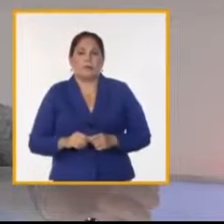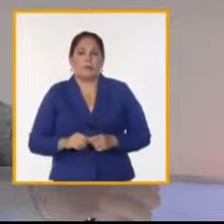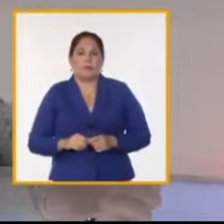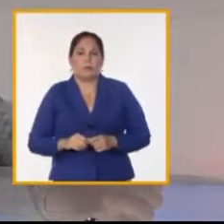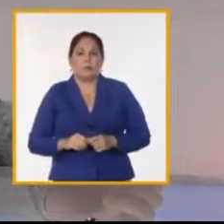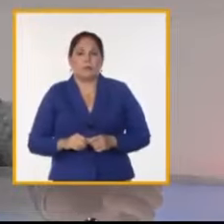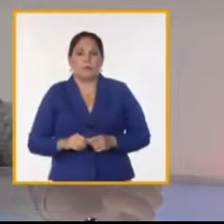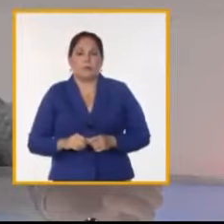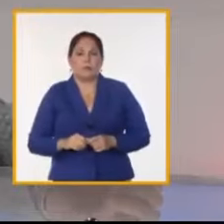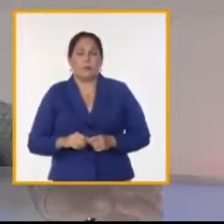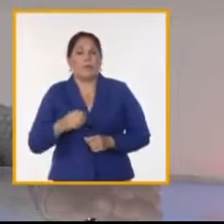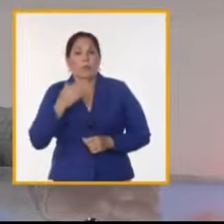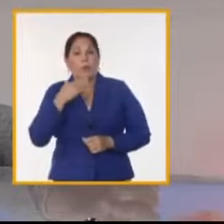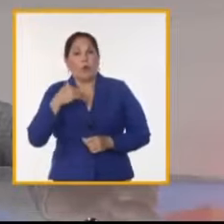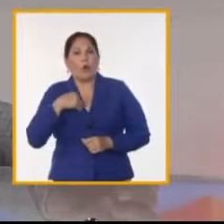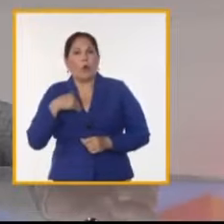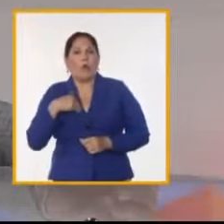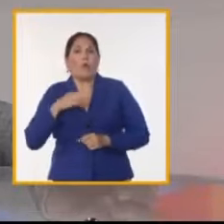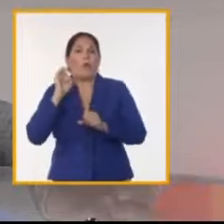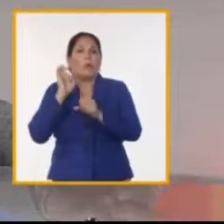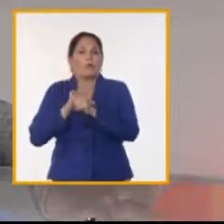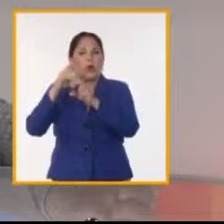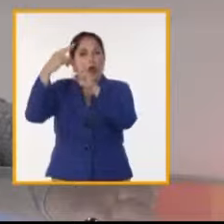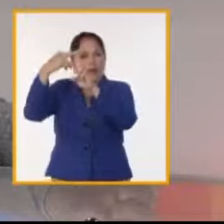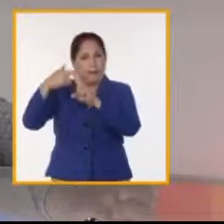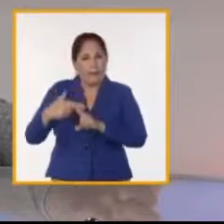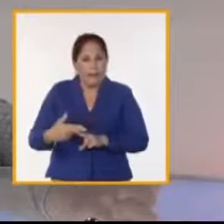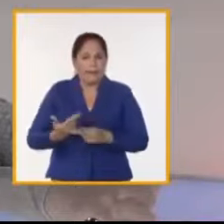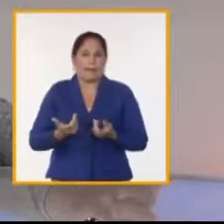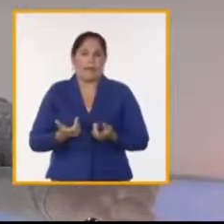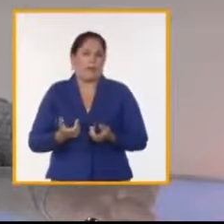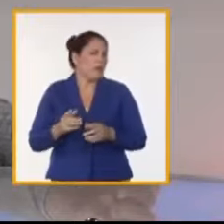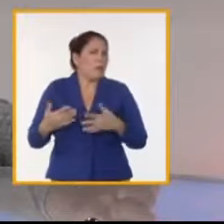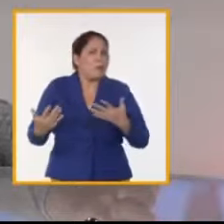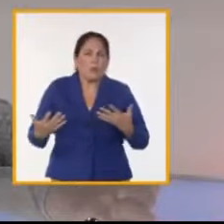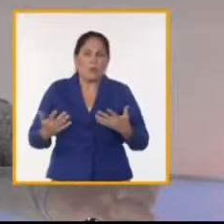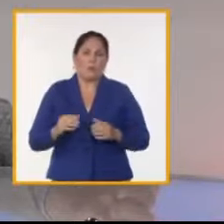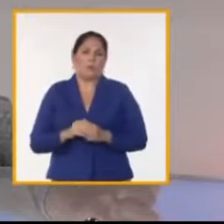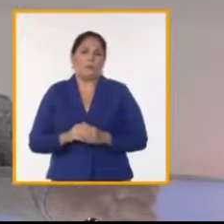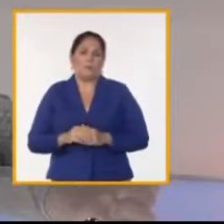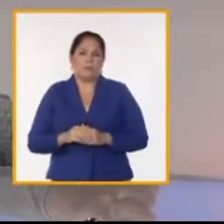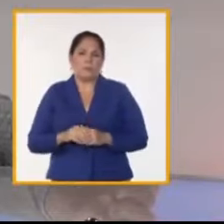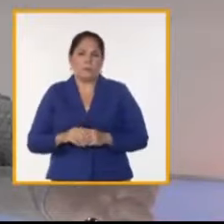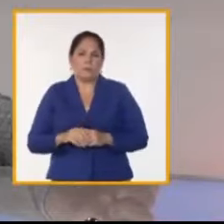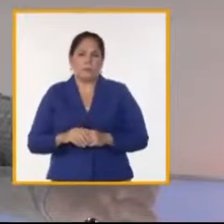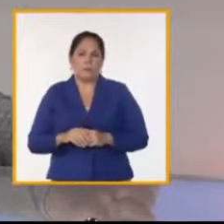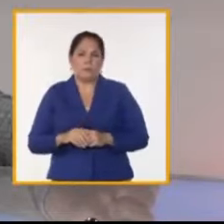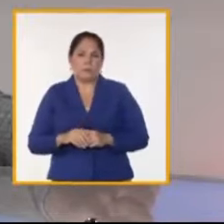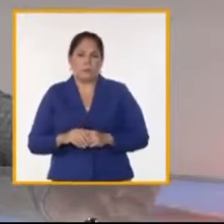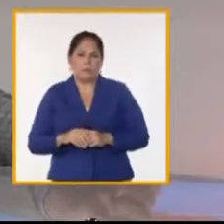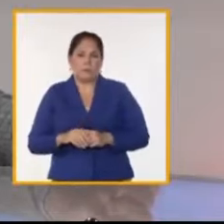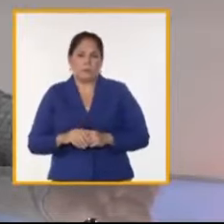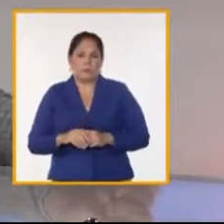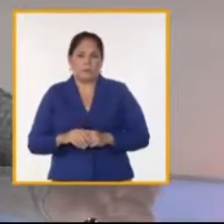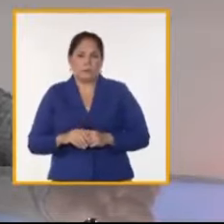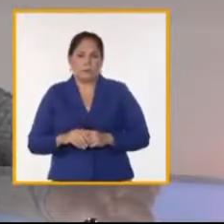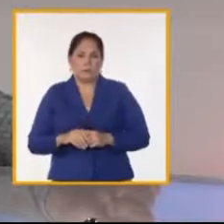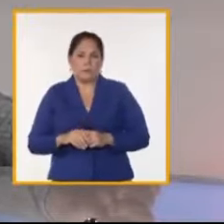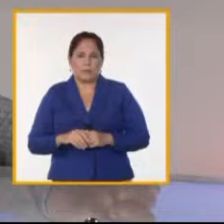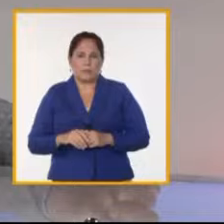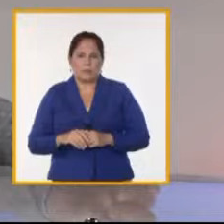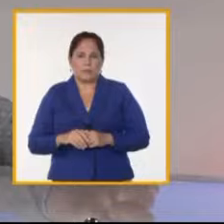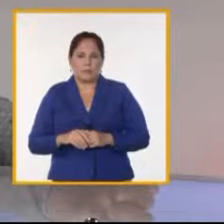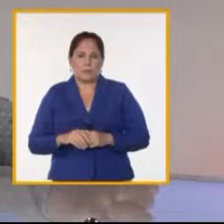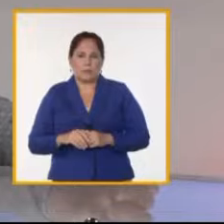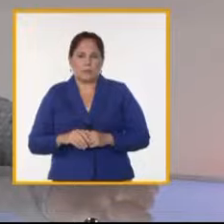a la raíz de Cómo llegamos a esa lista fue un en contubernio ahí una una eh un un Ponme de